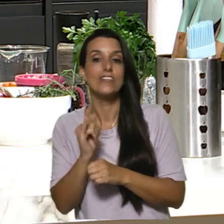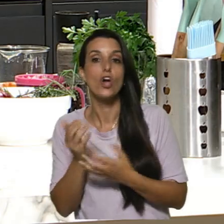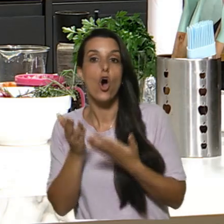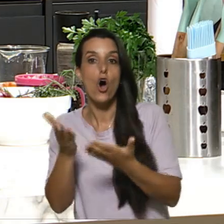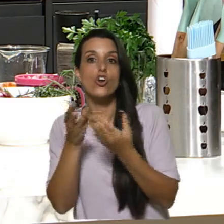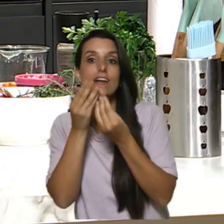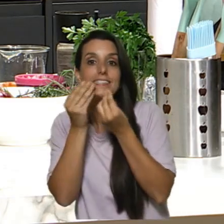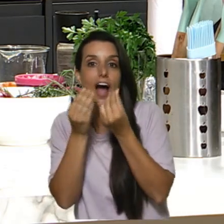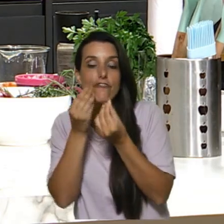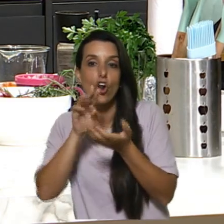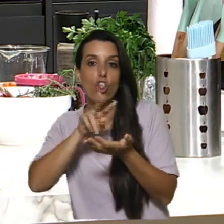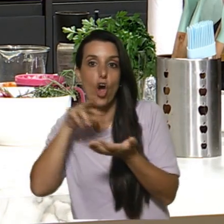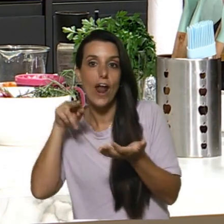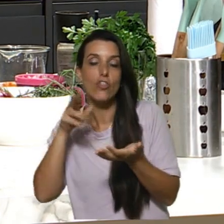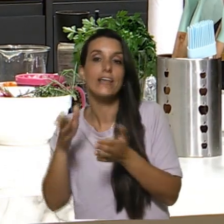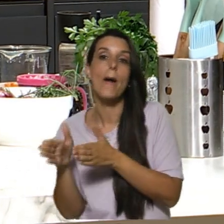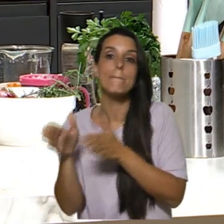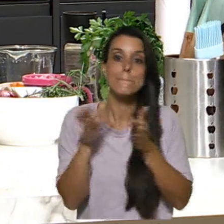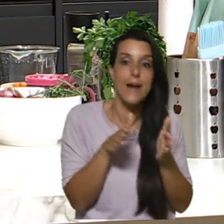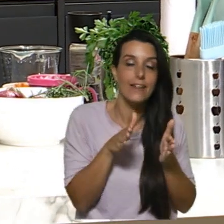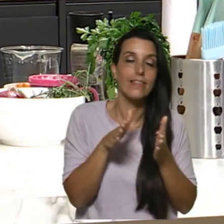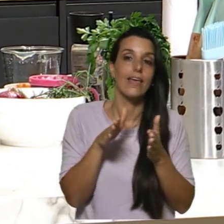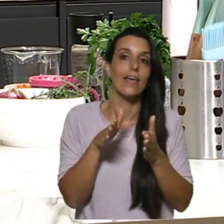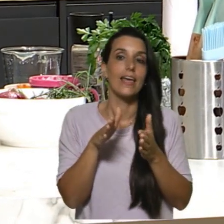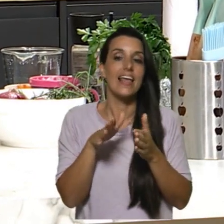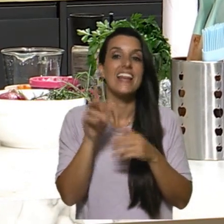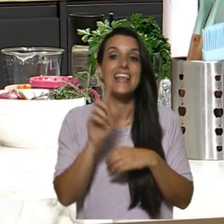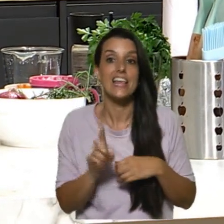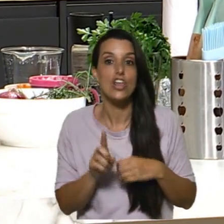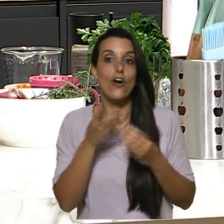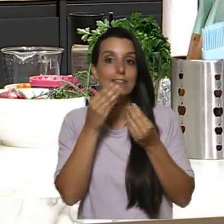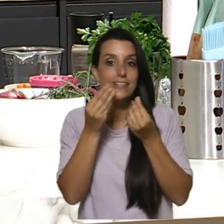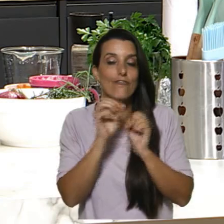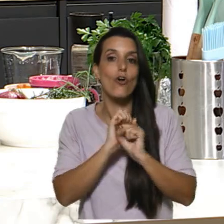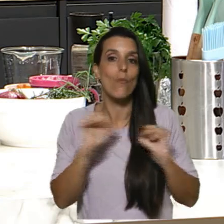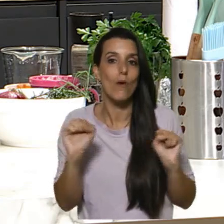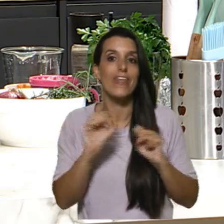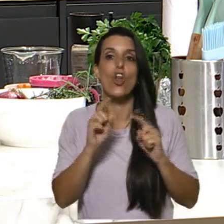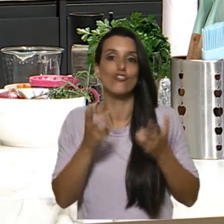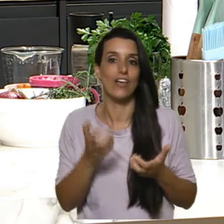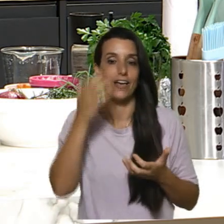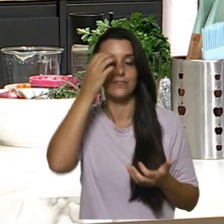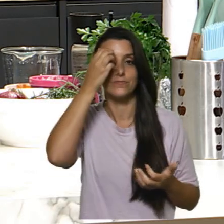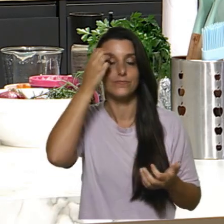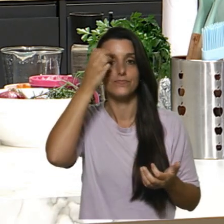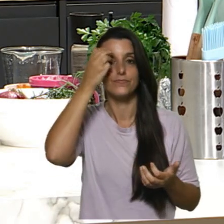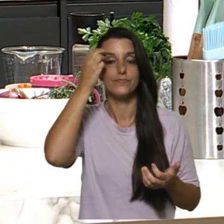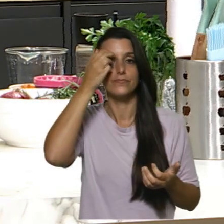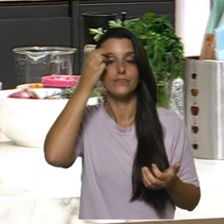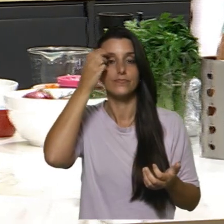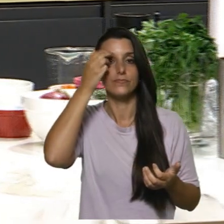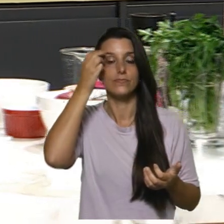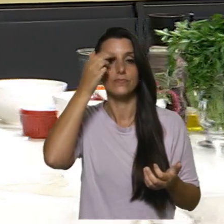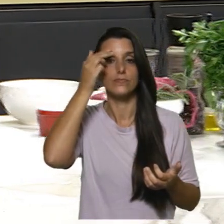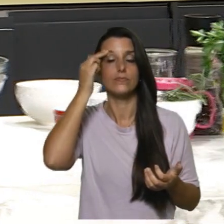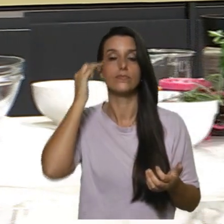sabor que le dimos de doradito, pero por otro lado en un medio que es líquido y sabroso y va a permitir que no se te seque. Me encanta. ¿Ah? Vamos a ir dando